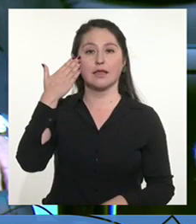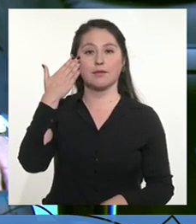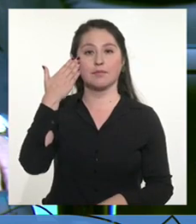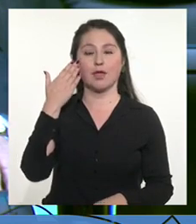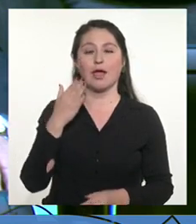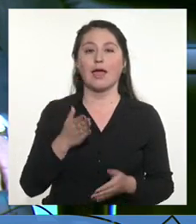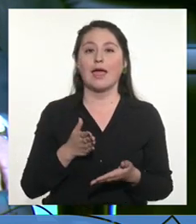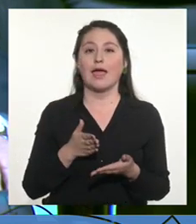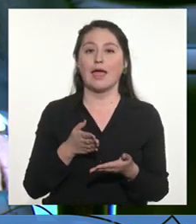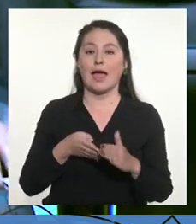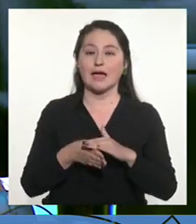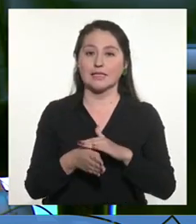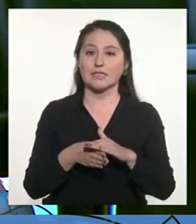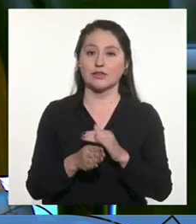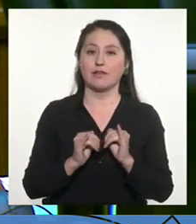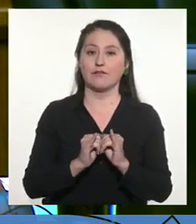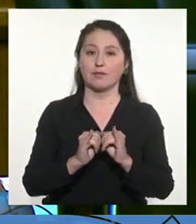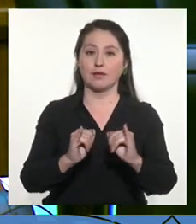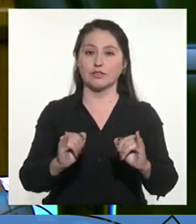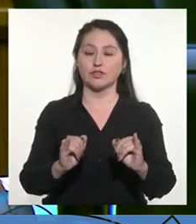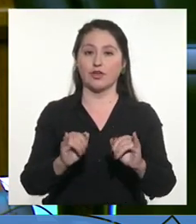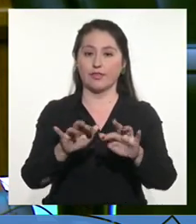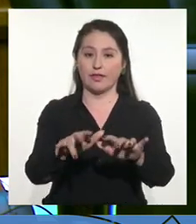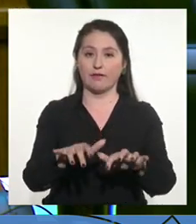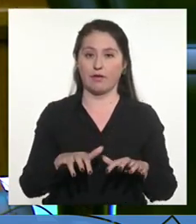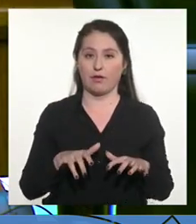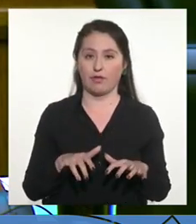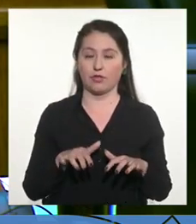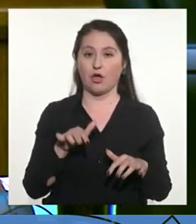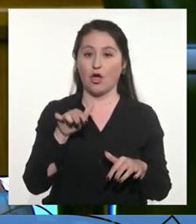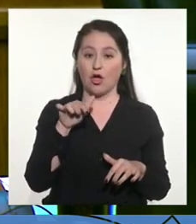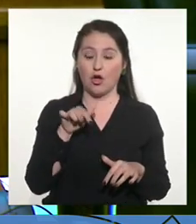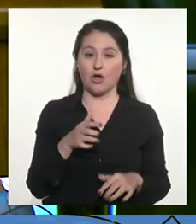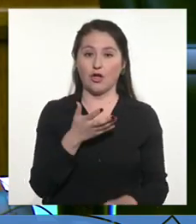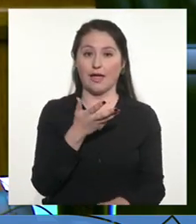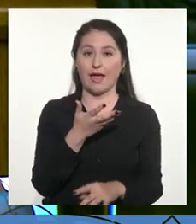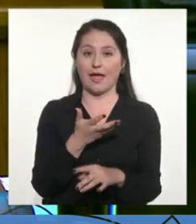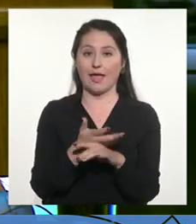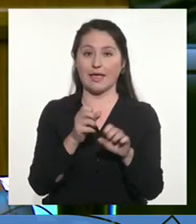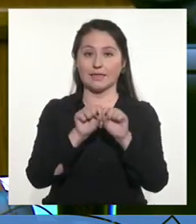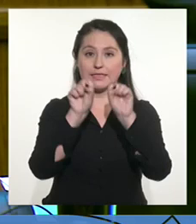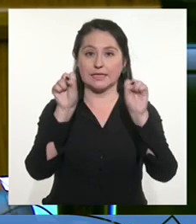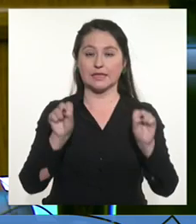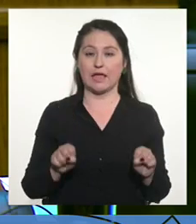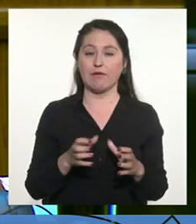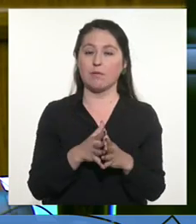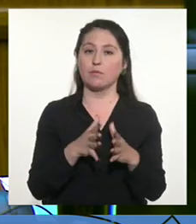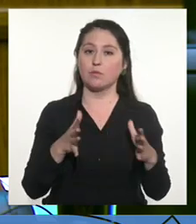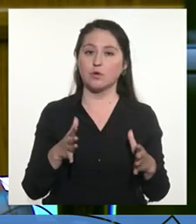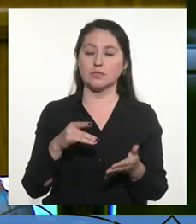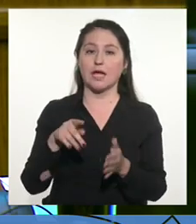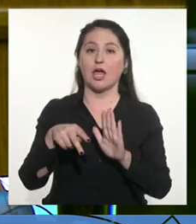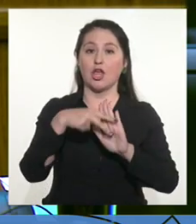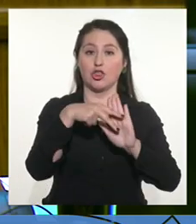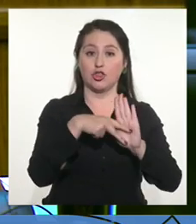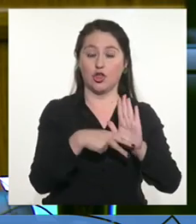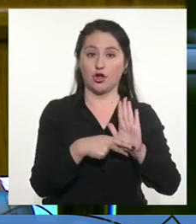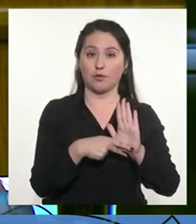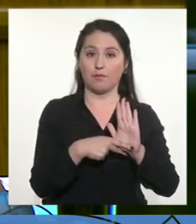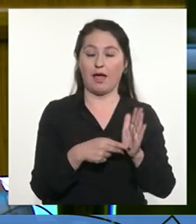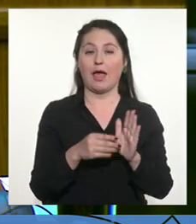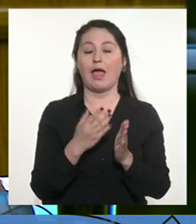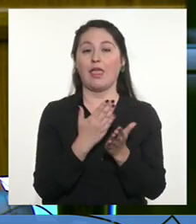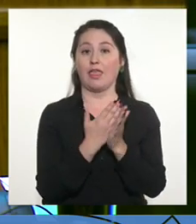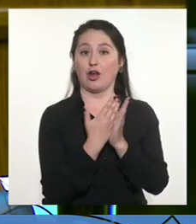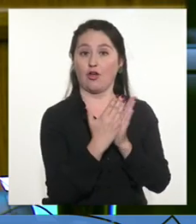verdad sin embargo hoy conviven en el sistema muchas normas vigentes derogadas